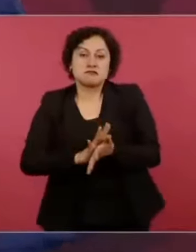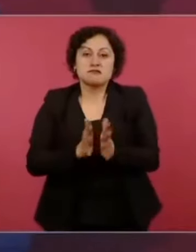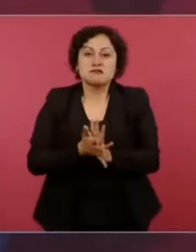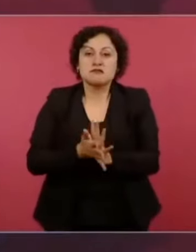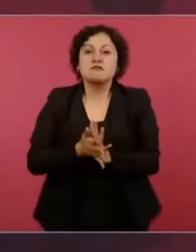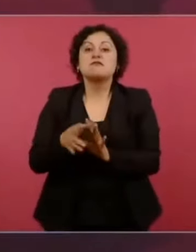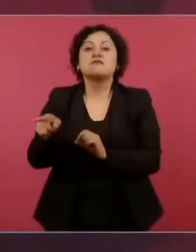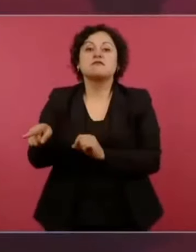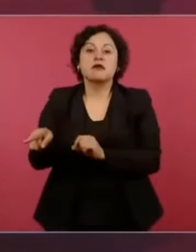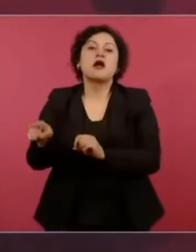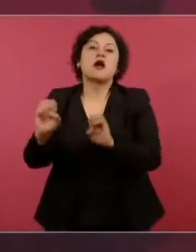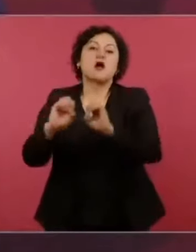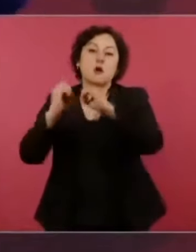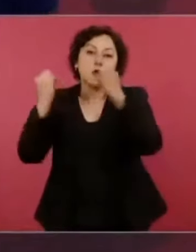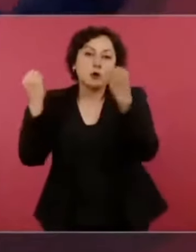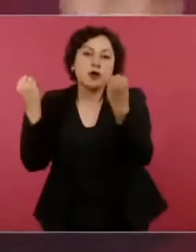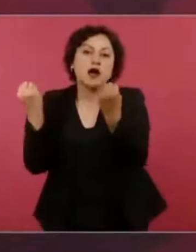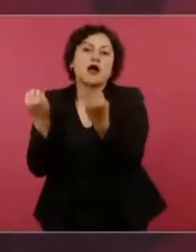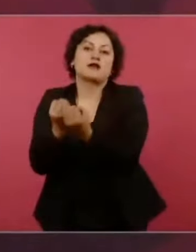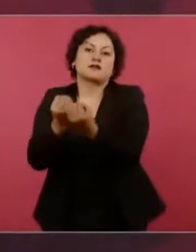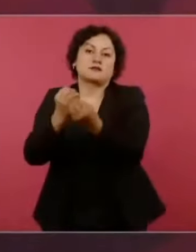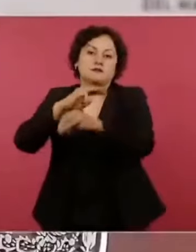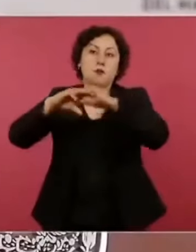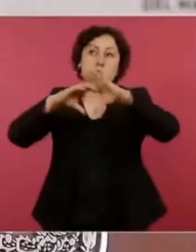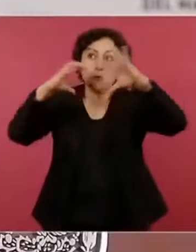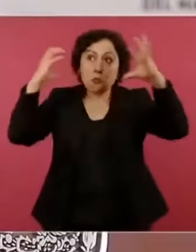mundo que participan,